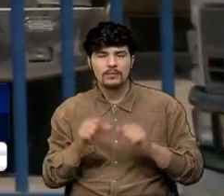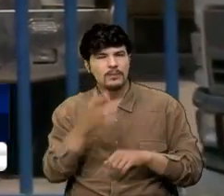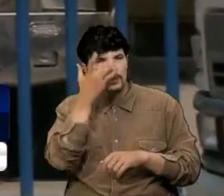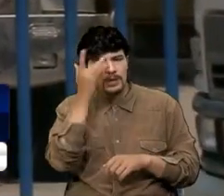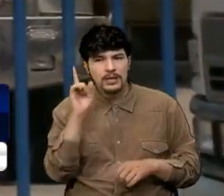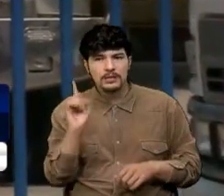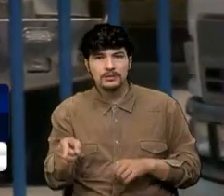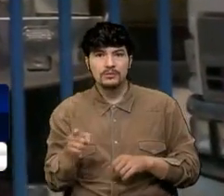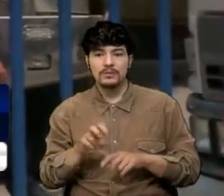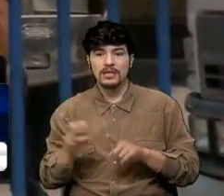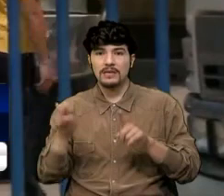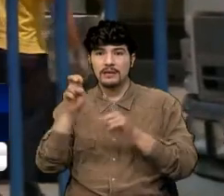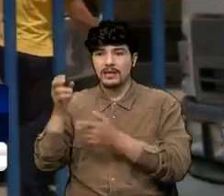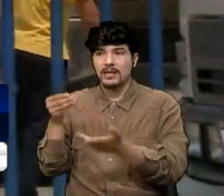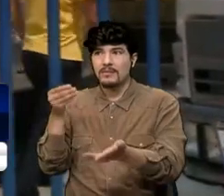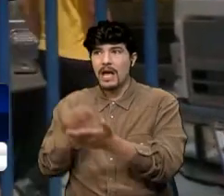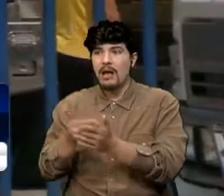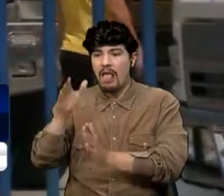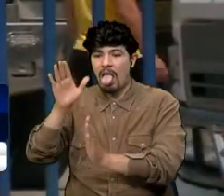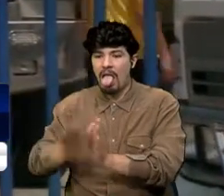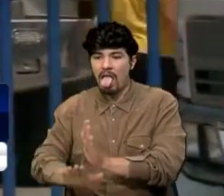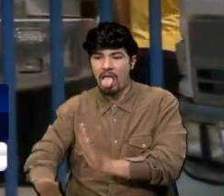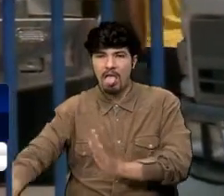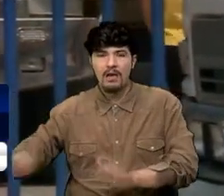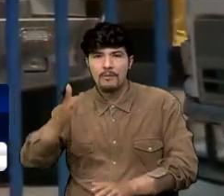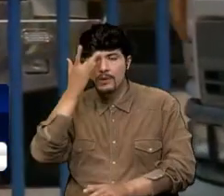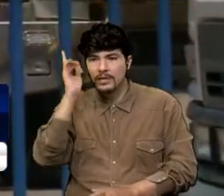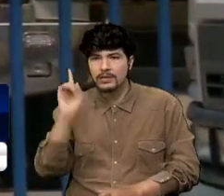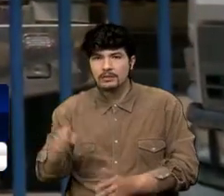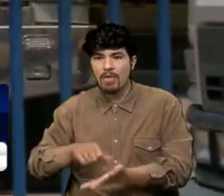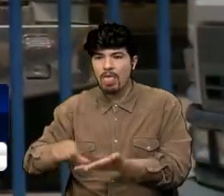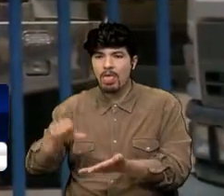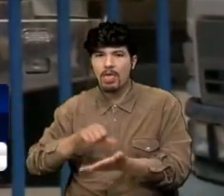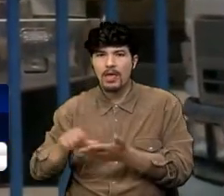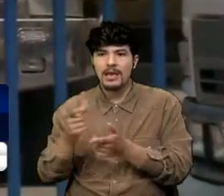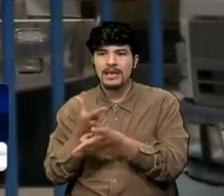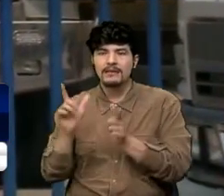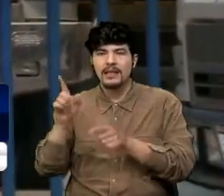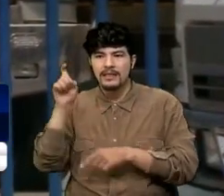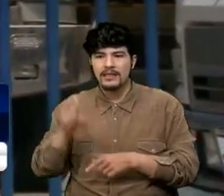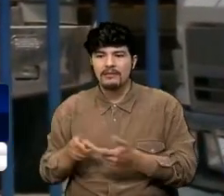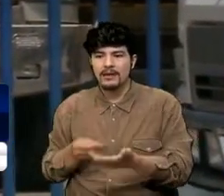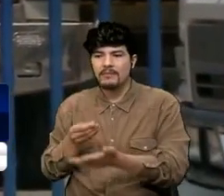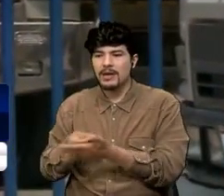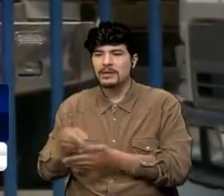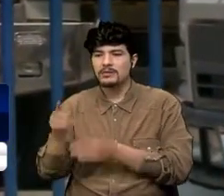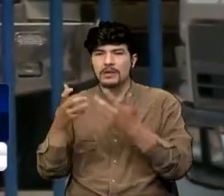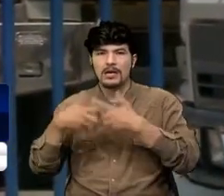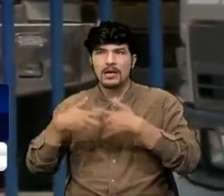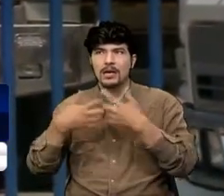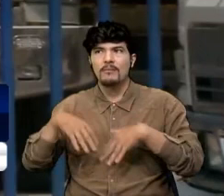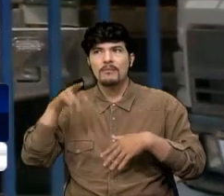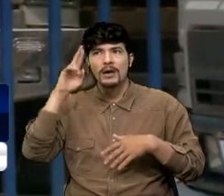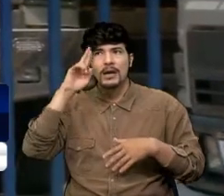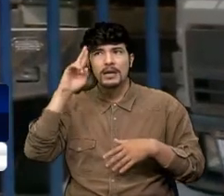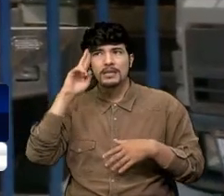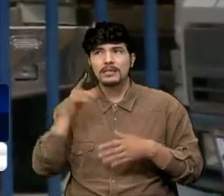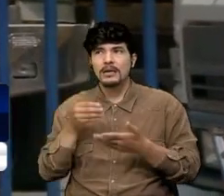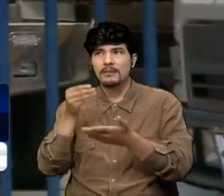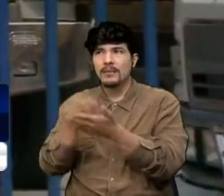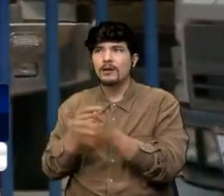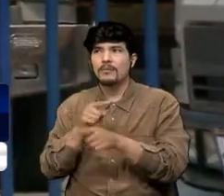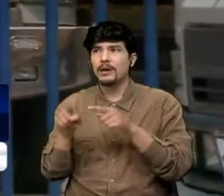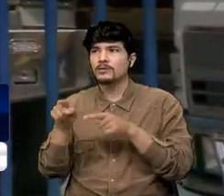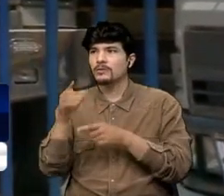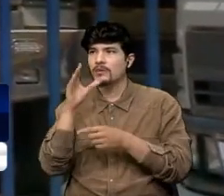su reputación de pago está por el piso. Pues tienen crédito de libranza que debe pagar la empresa. Aparece como pago, pero no lo